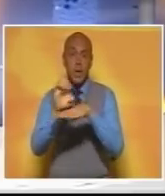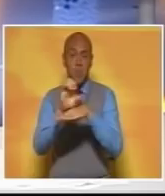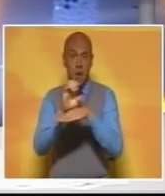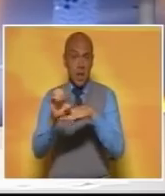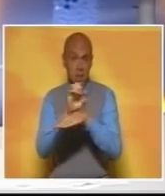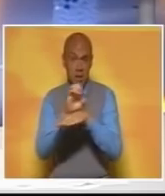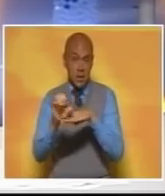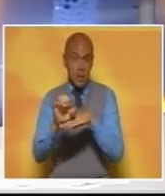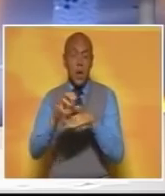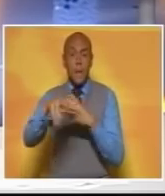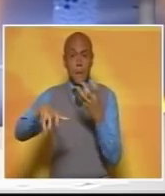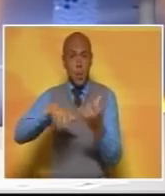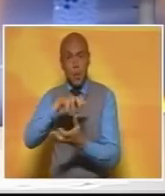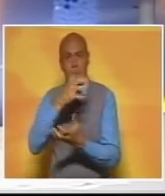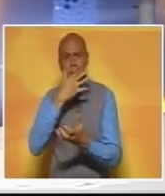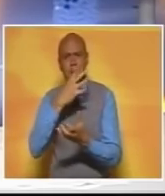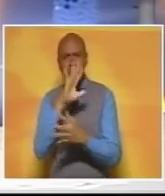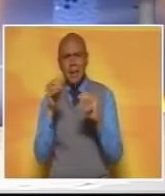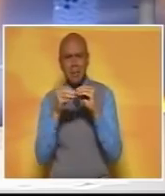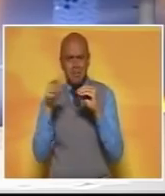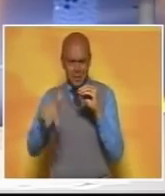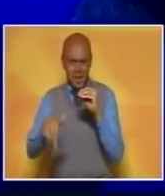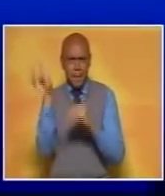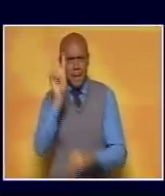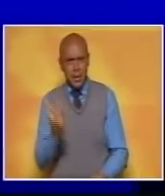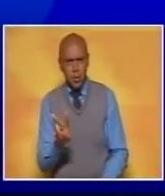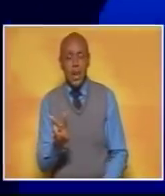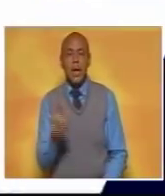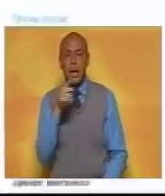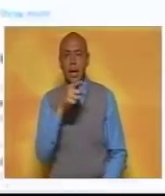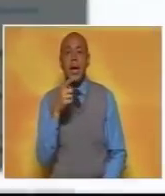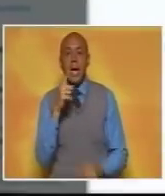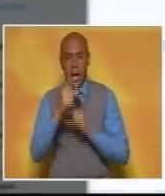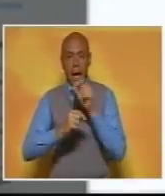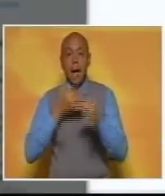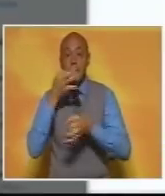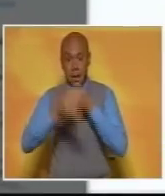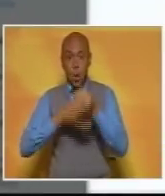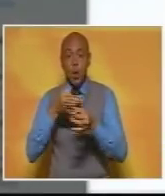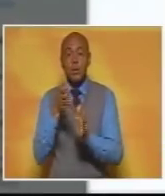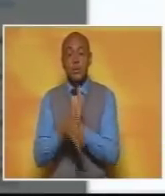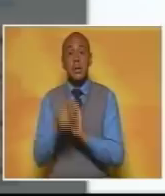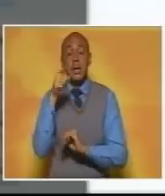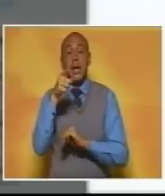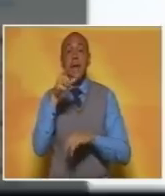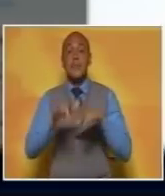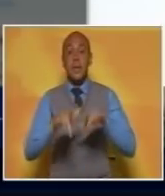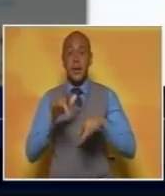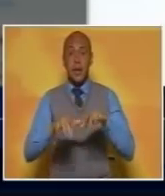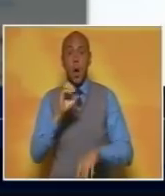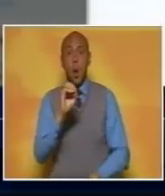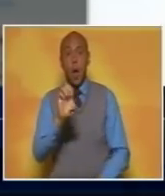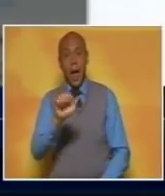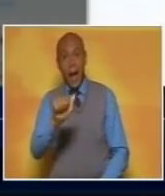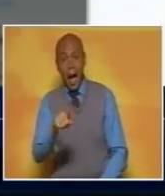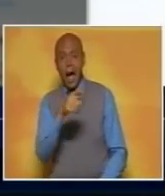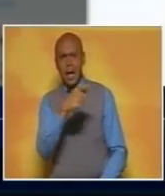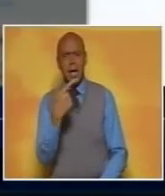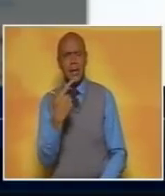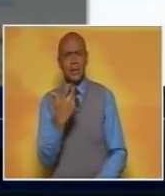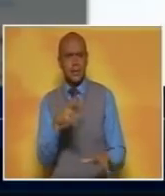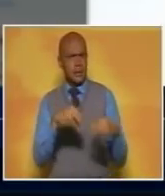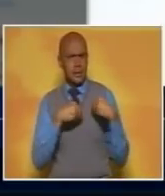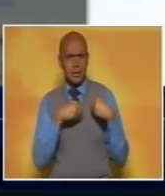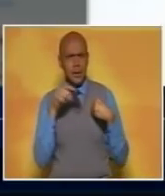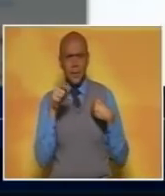a situaciones similares en Venezuela. A través de su cuenta en Twitter, El Aizami criticó que el secretario general de la OEA, Luis Almagro, repudie cualquier